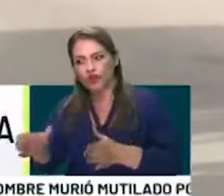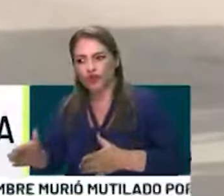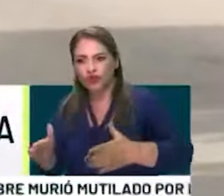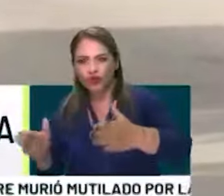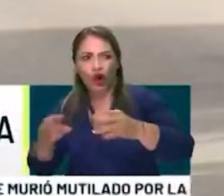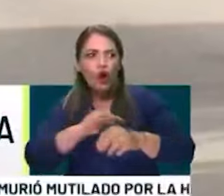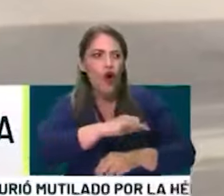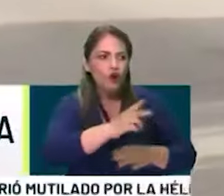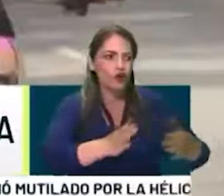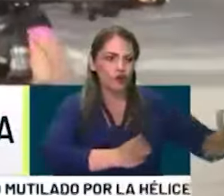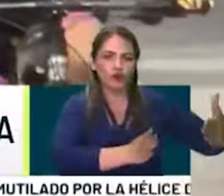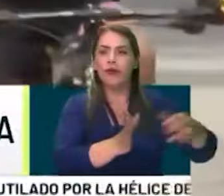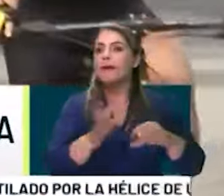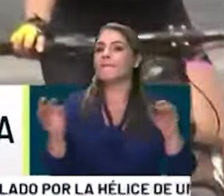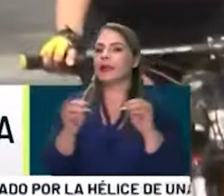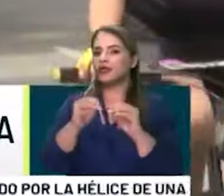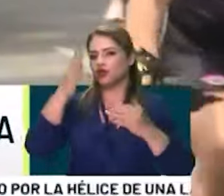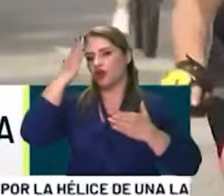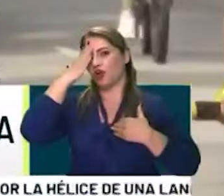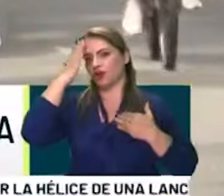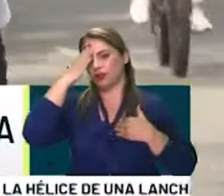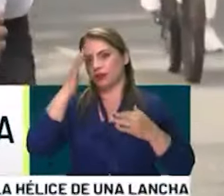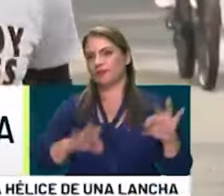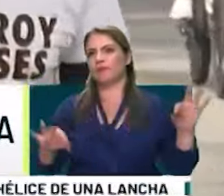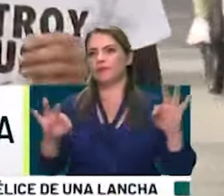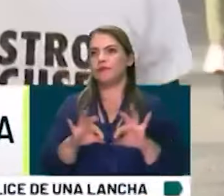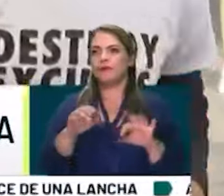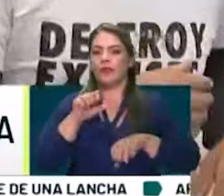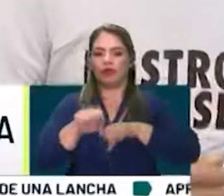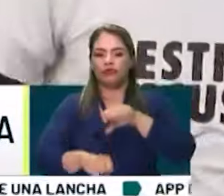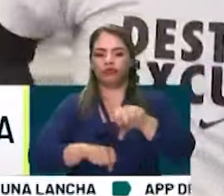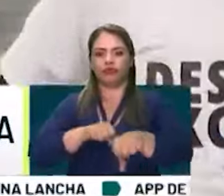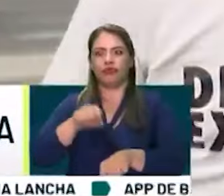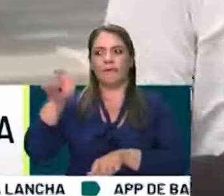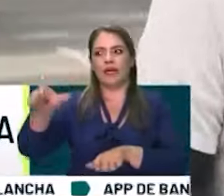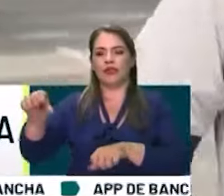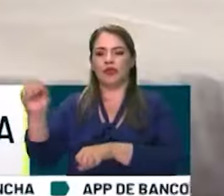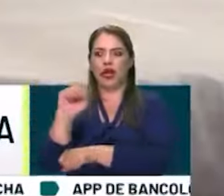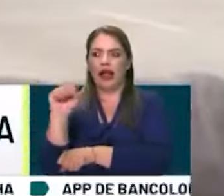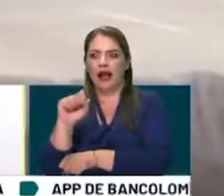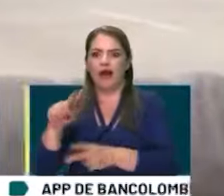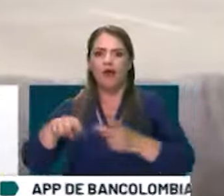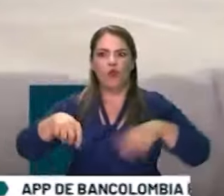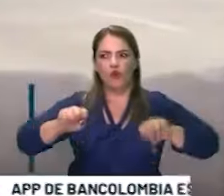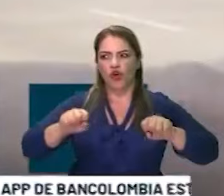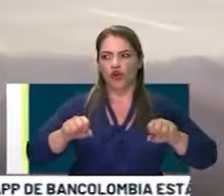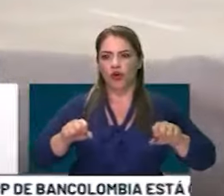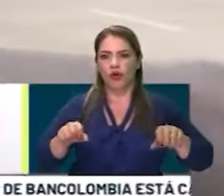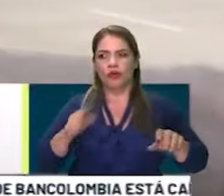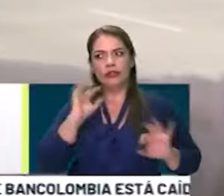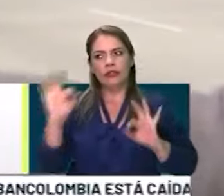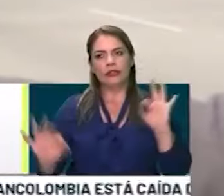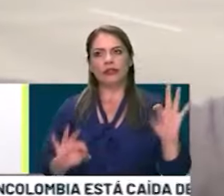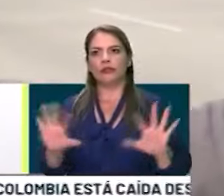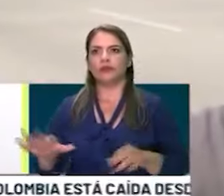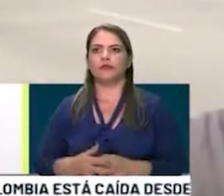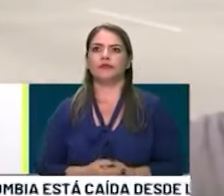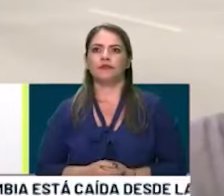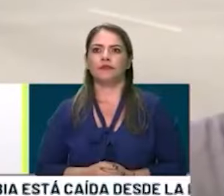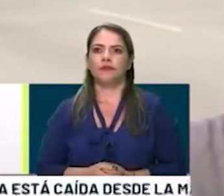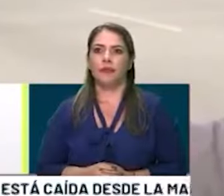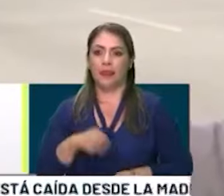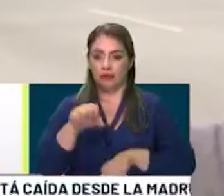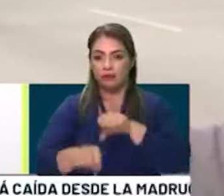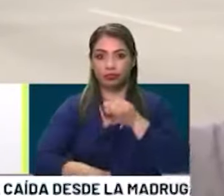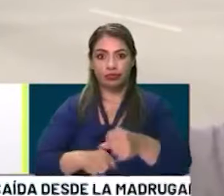un llamado a la conciencia entre los ciclistas y los conductores de vehículos. Uno de los mejores ejercicios que hay, cuando uno lo hace